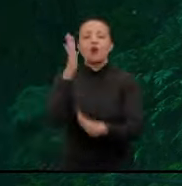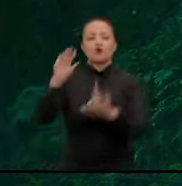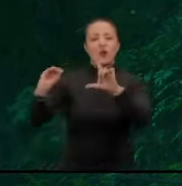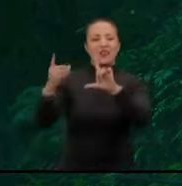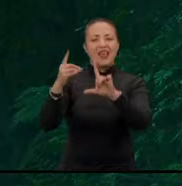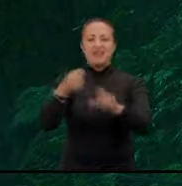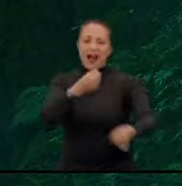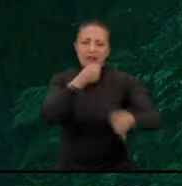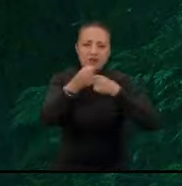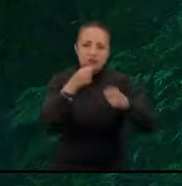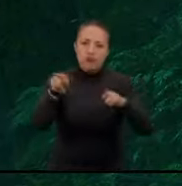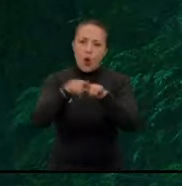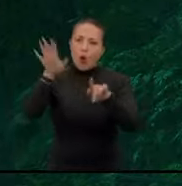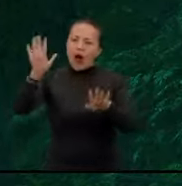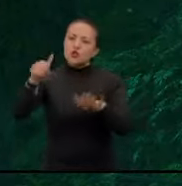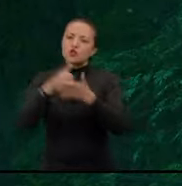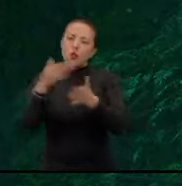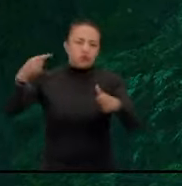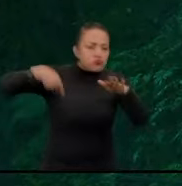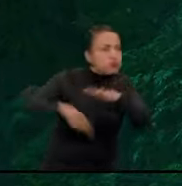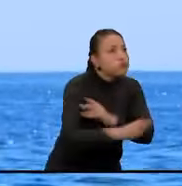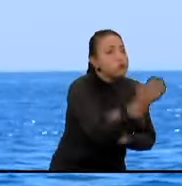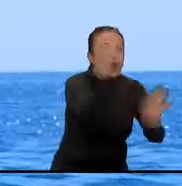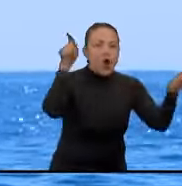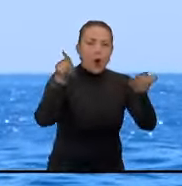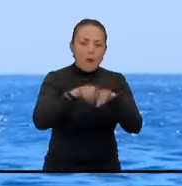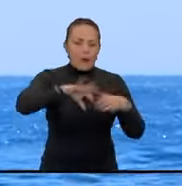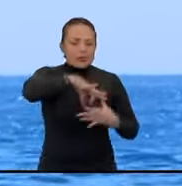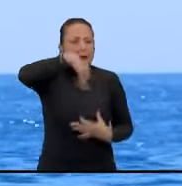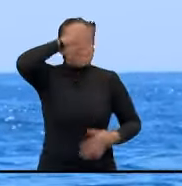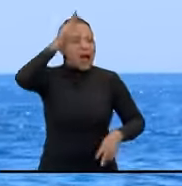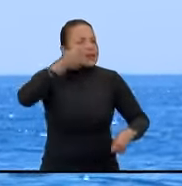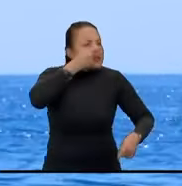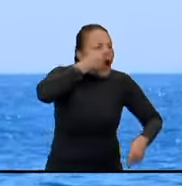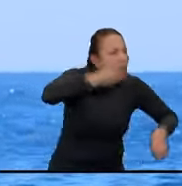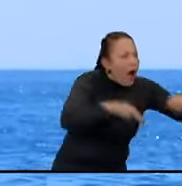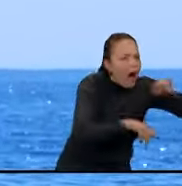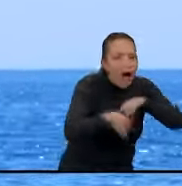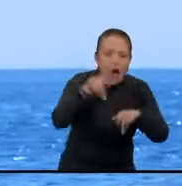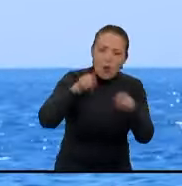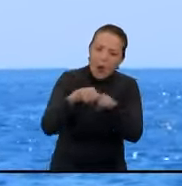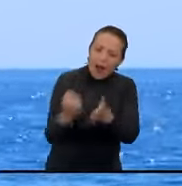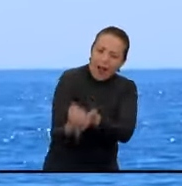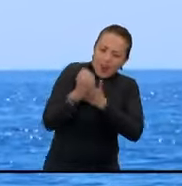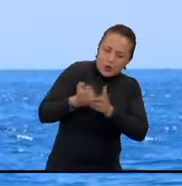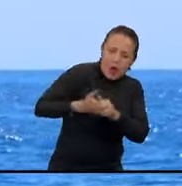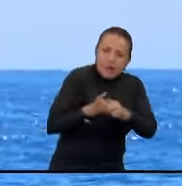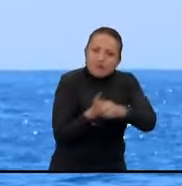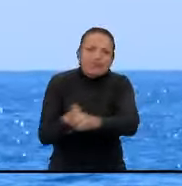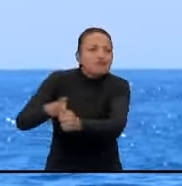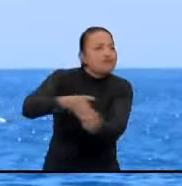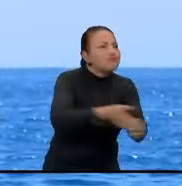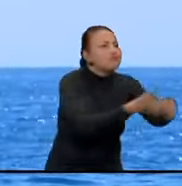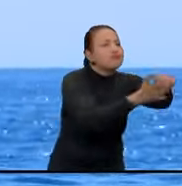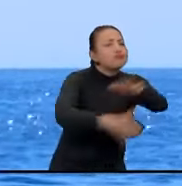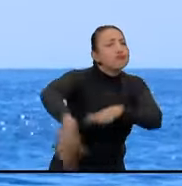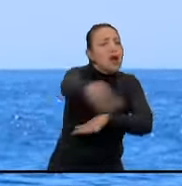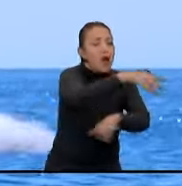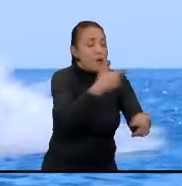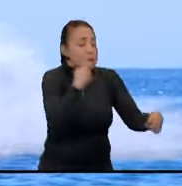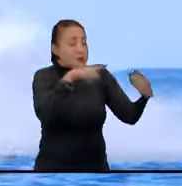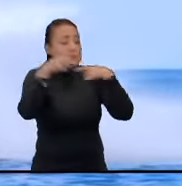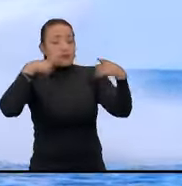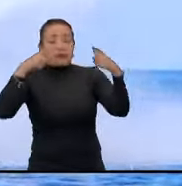un embajador ambiental con espíritu aventurero, dispuesto a llevarnos de la mano a los lugares más asombrosos del